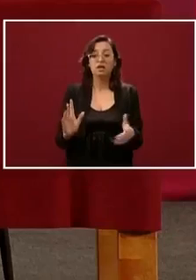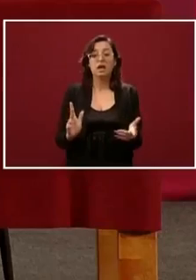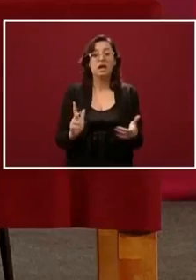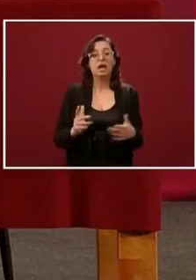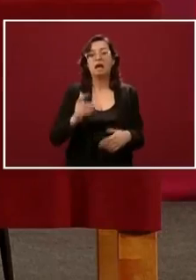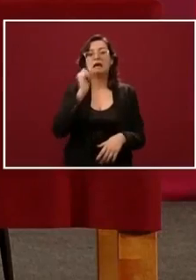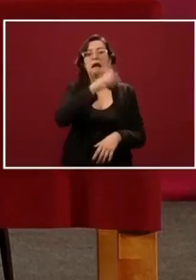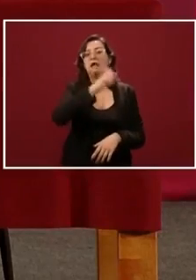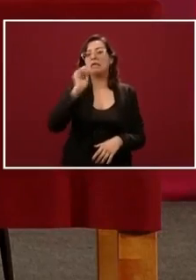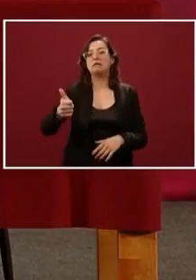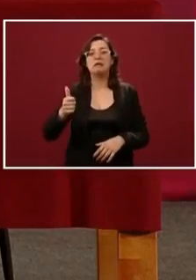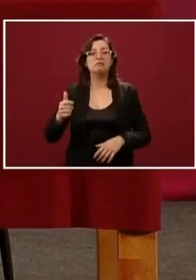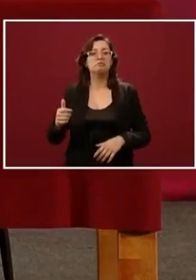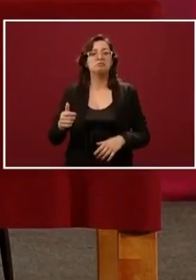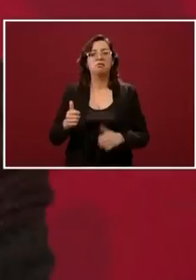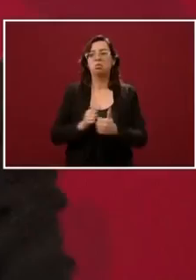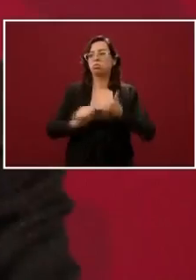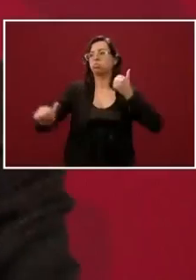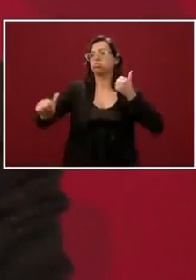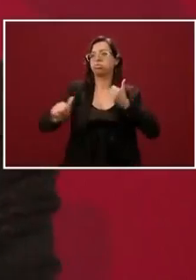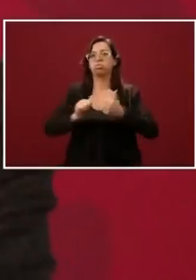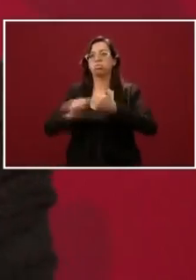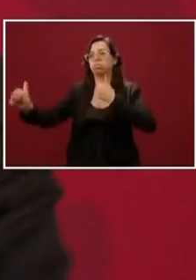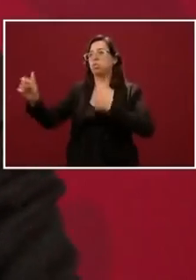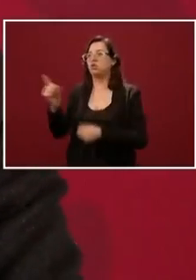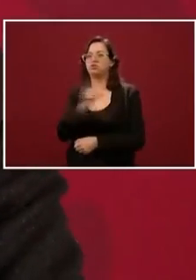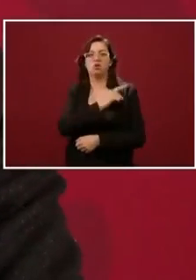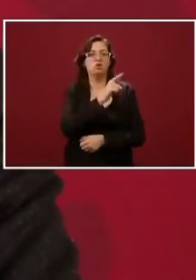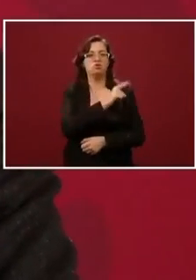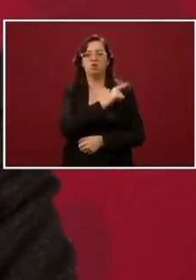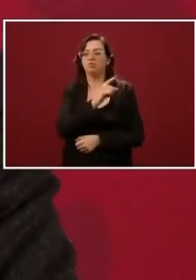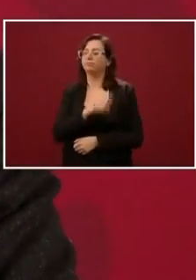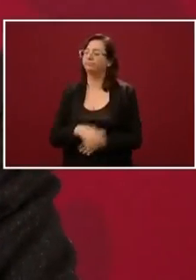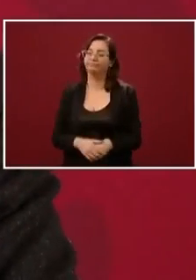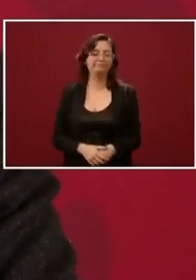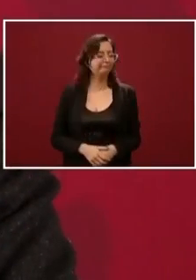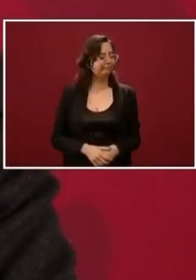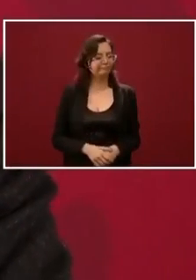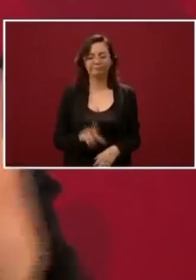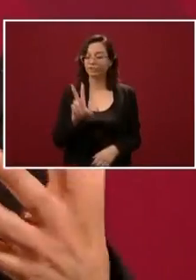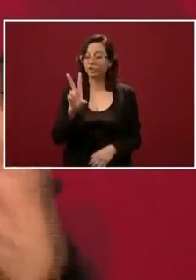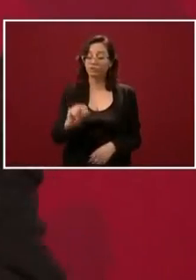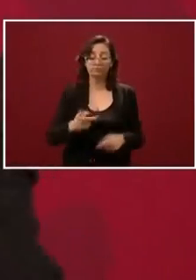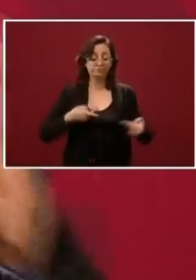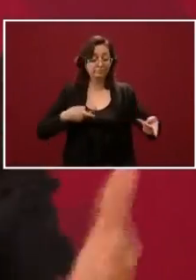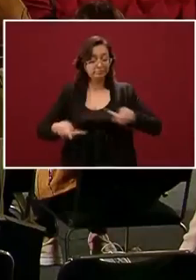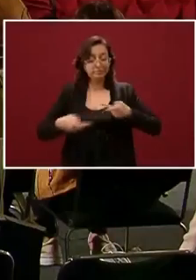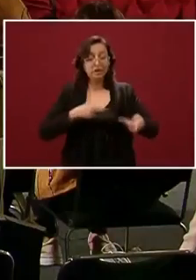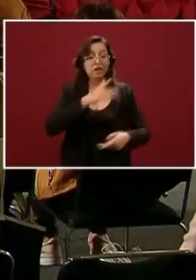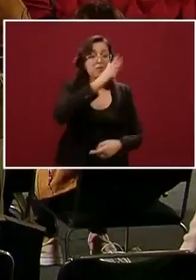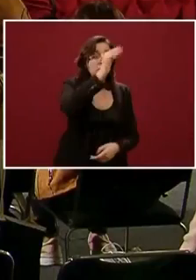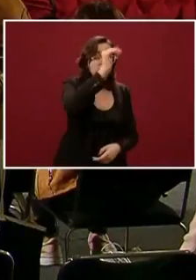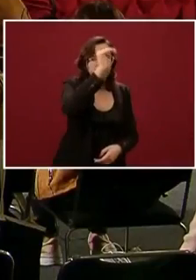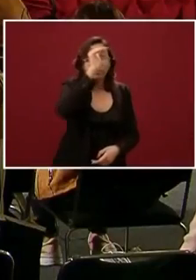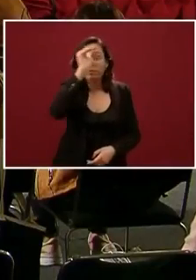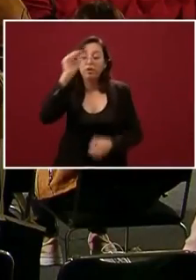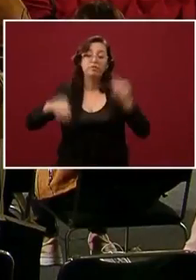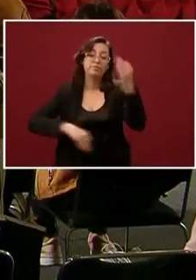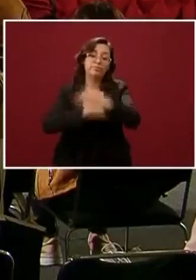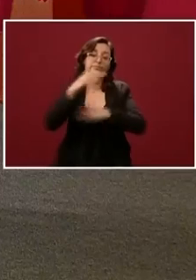las acciones que quiso, pues no, porque todo el operativo fue diseñado en consenso con los